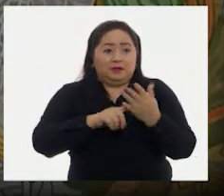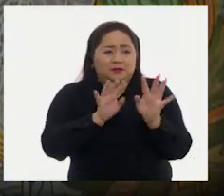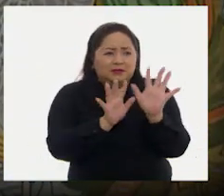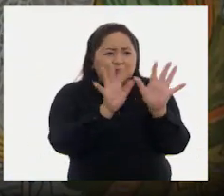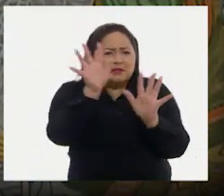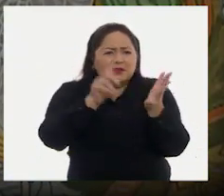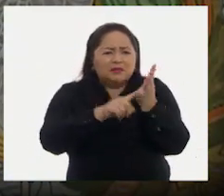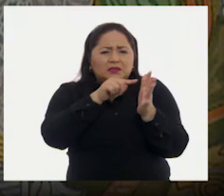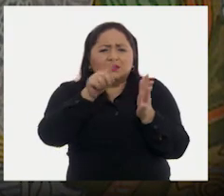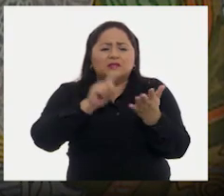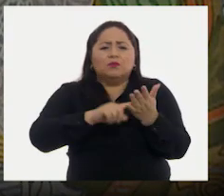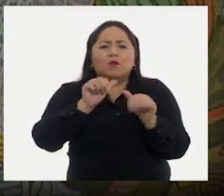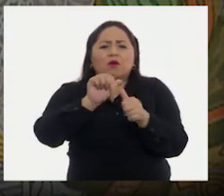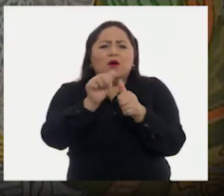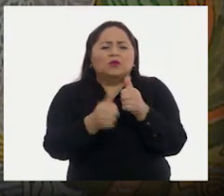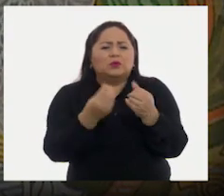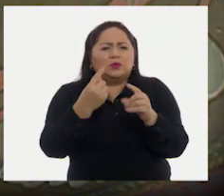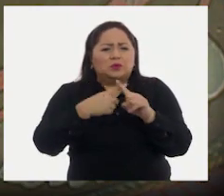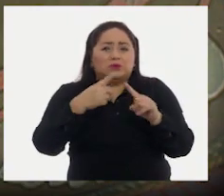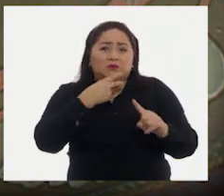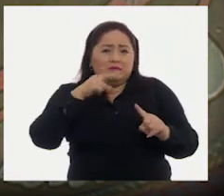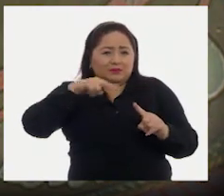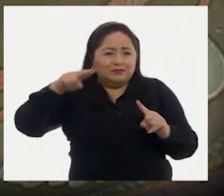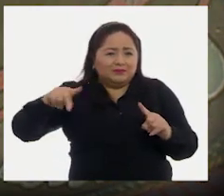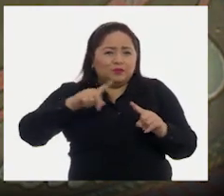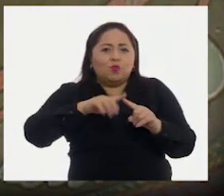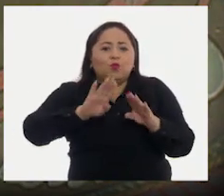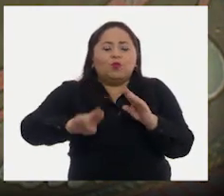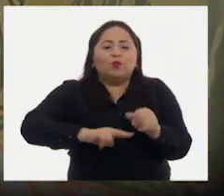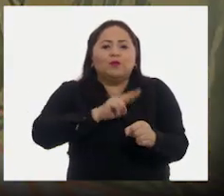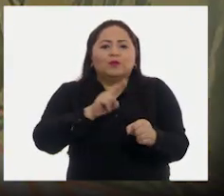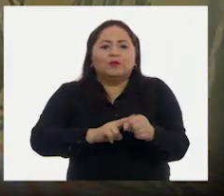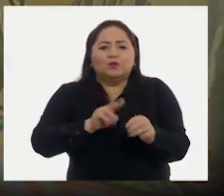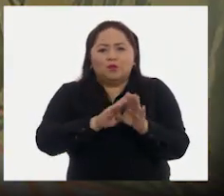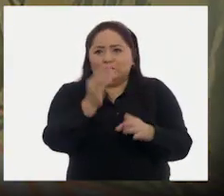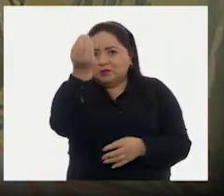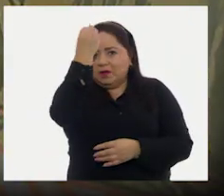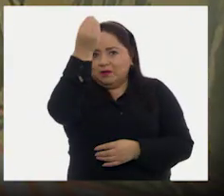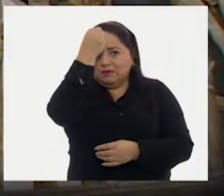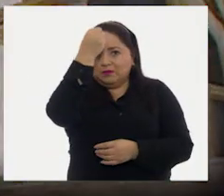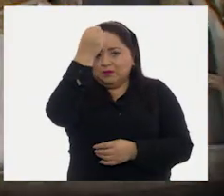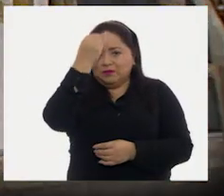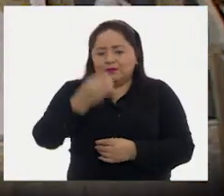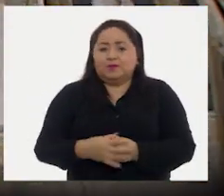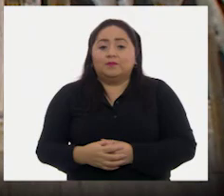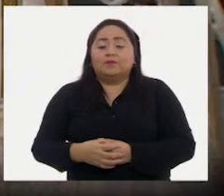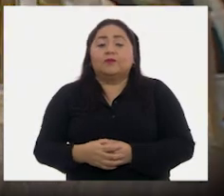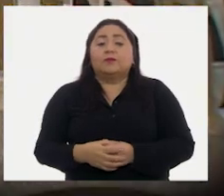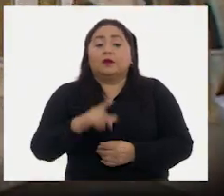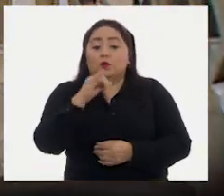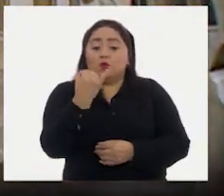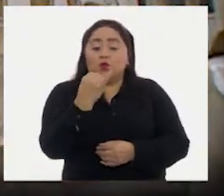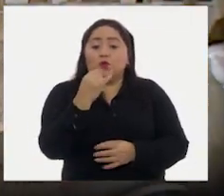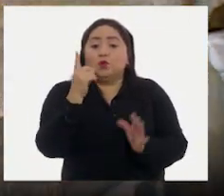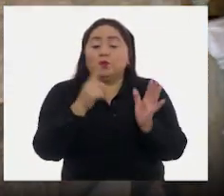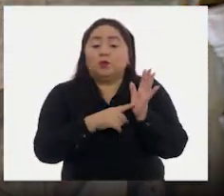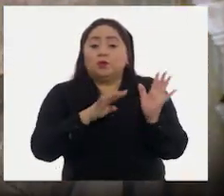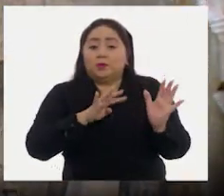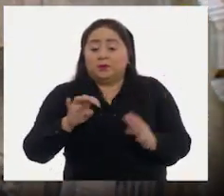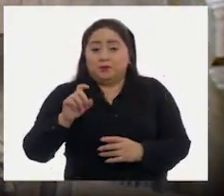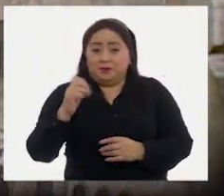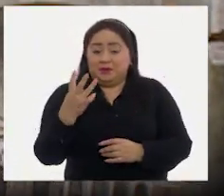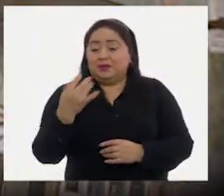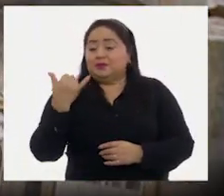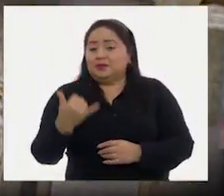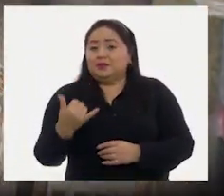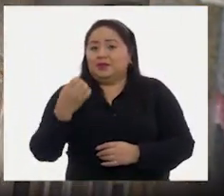detalles de las artes populares con los que el pintor relacionó la naturaleza con la sabiduría. Entre junio de 1923